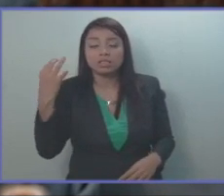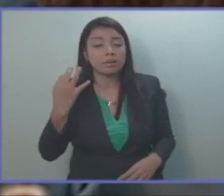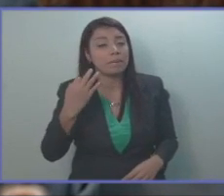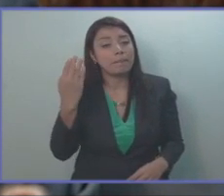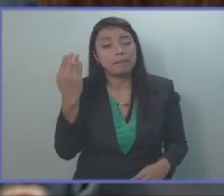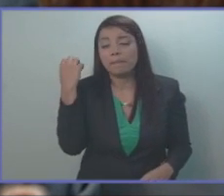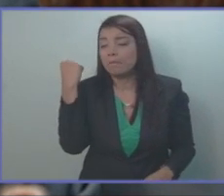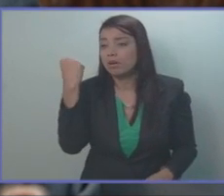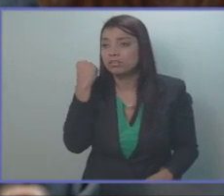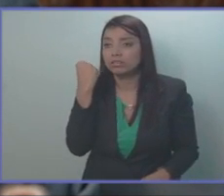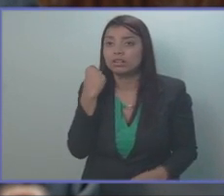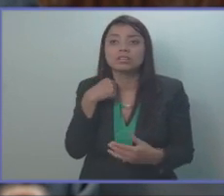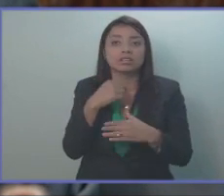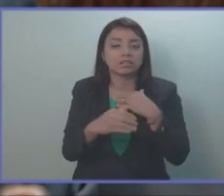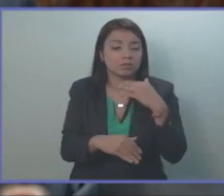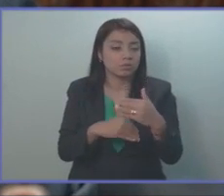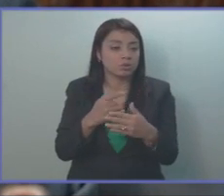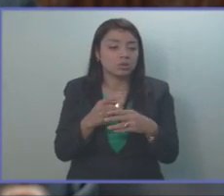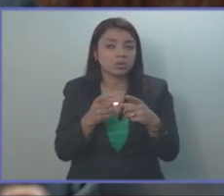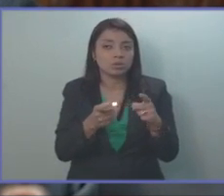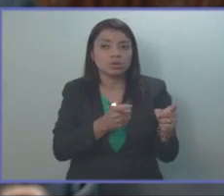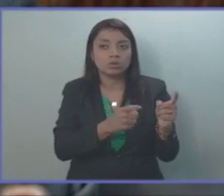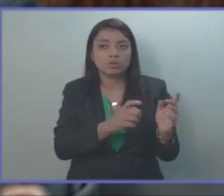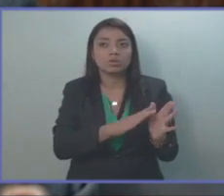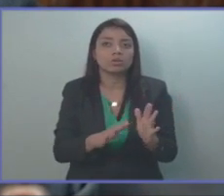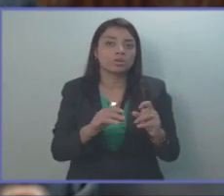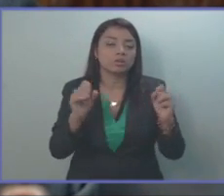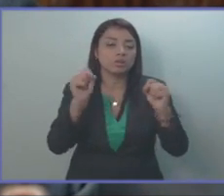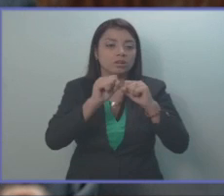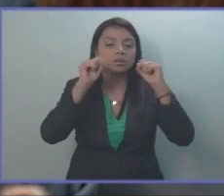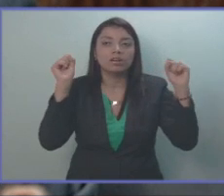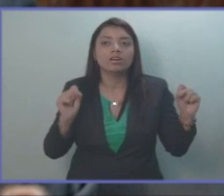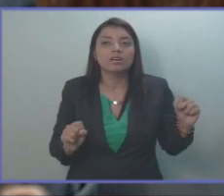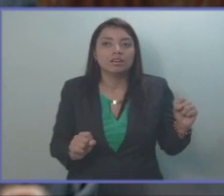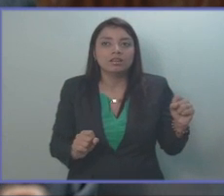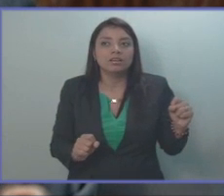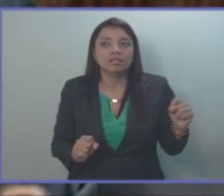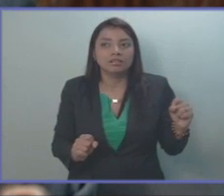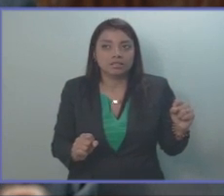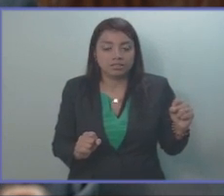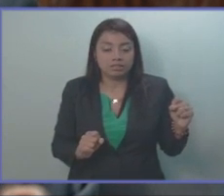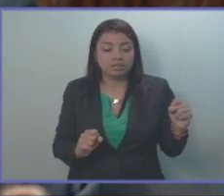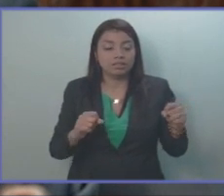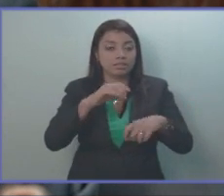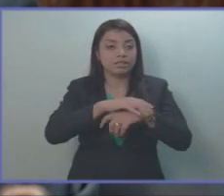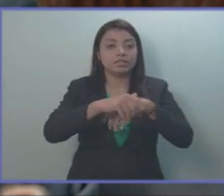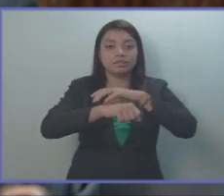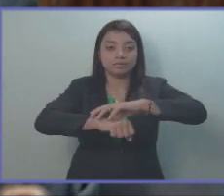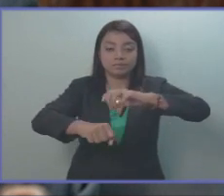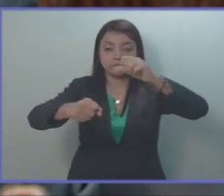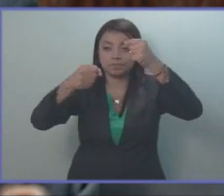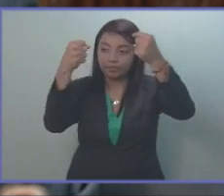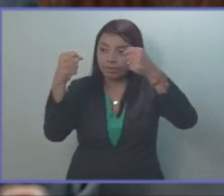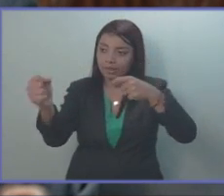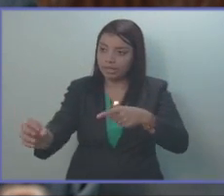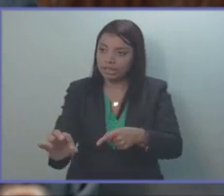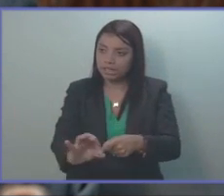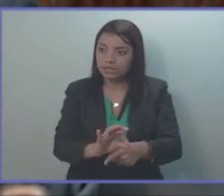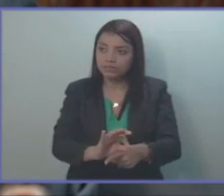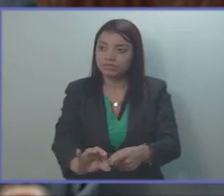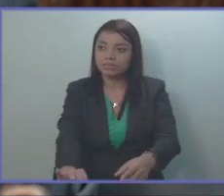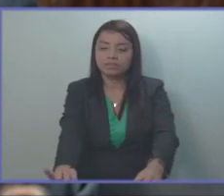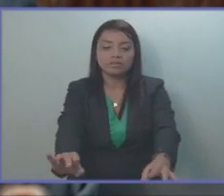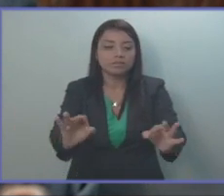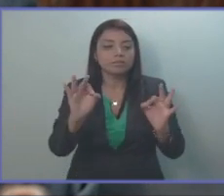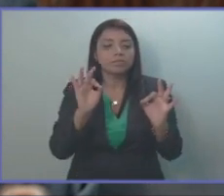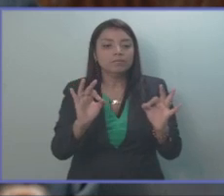medidas efectivas de control en el sistema penitenciario, que han dado resultados favorables tales